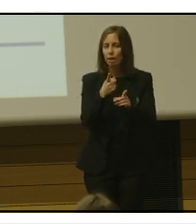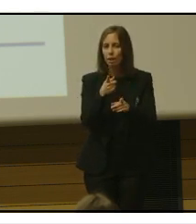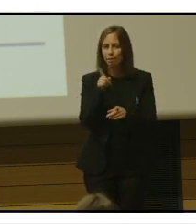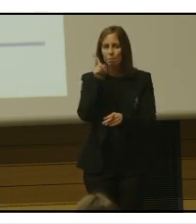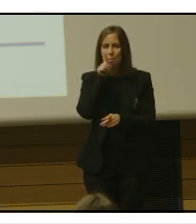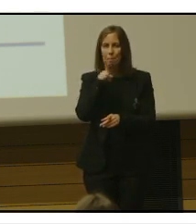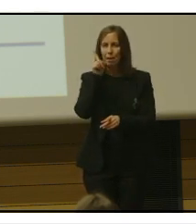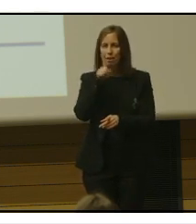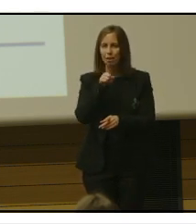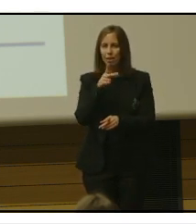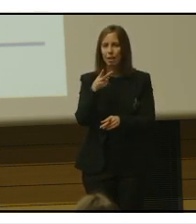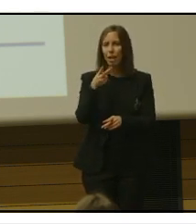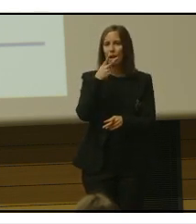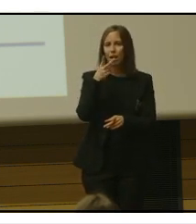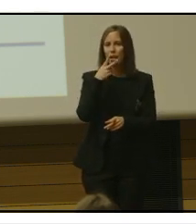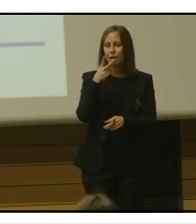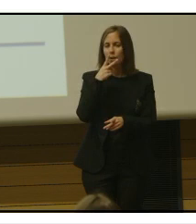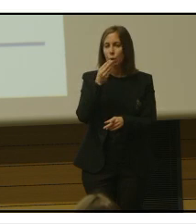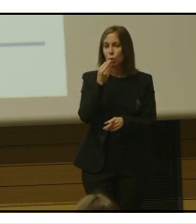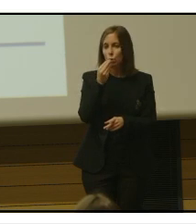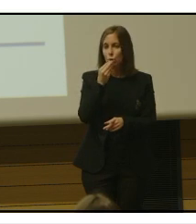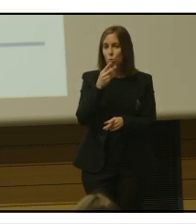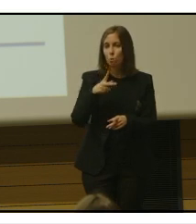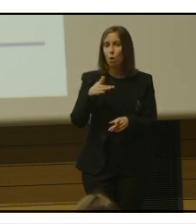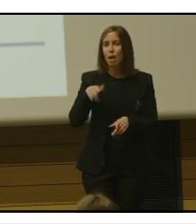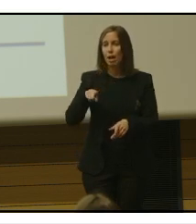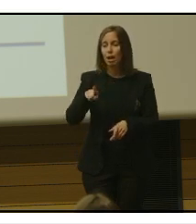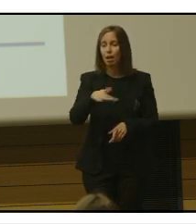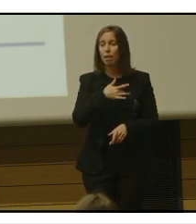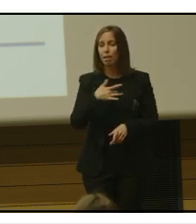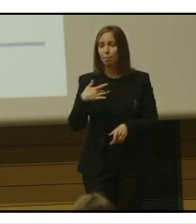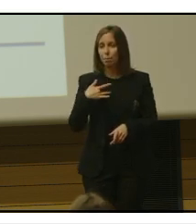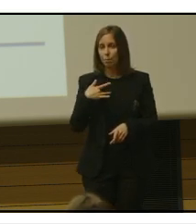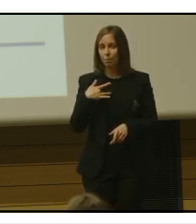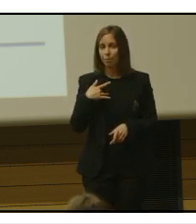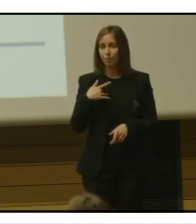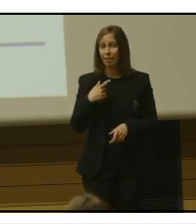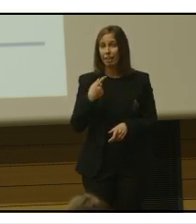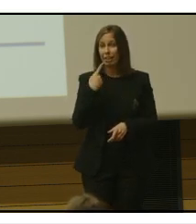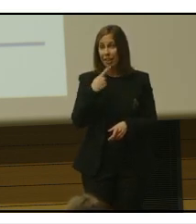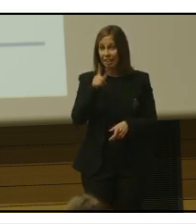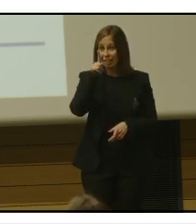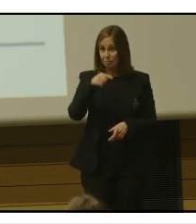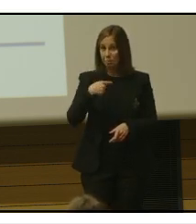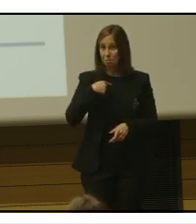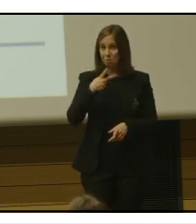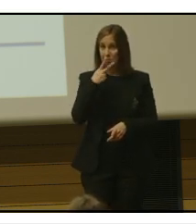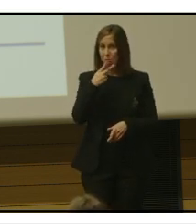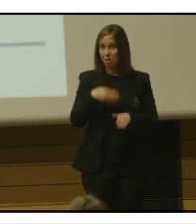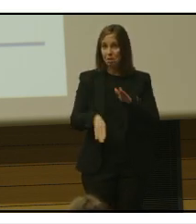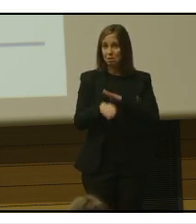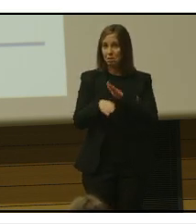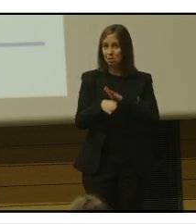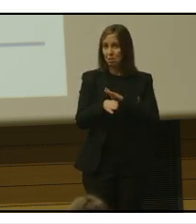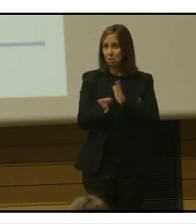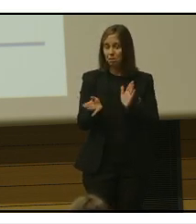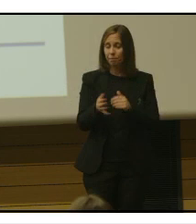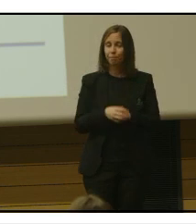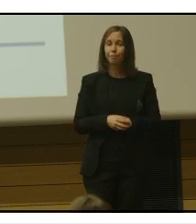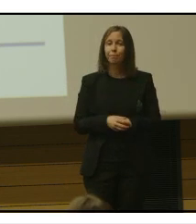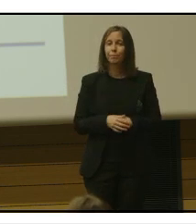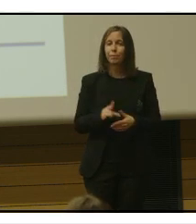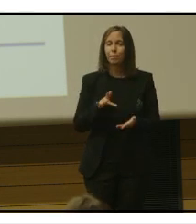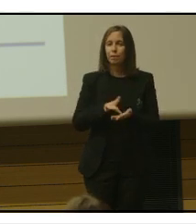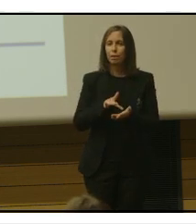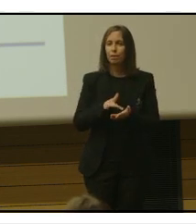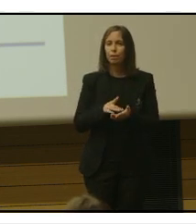cierto que el consumo de tabaco producía cáncer de pulmón. De hecho, ellos decían que ellos mismos eran fumadores y que no habían dejado de fumar en ese momento. A medida que